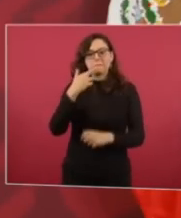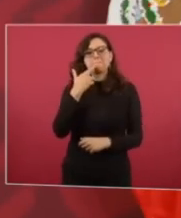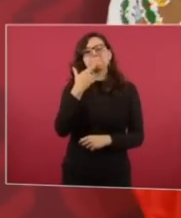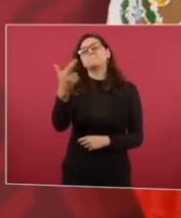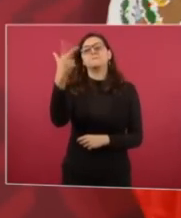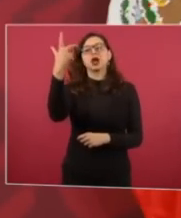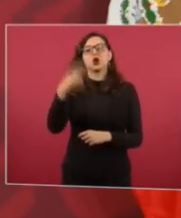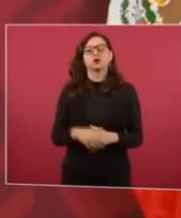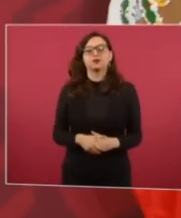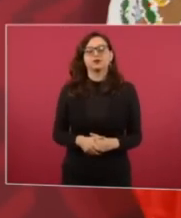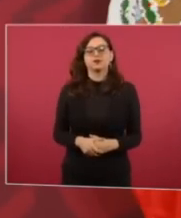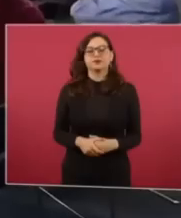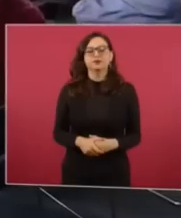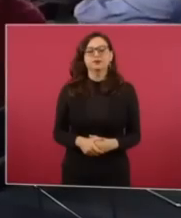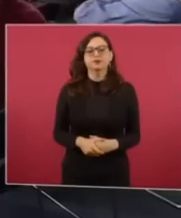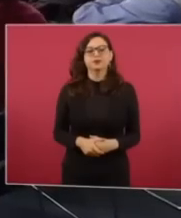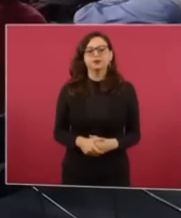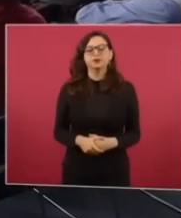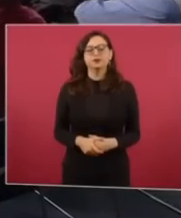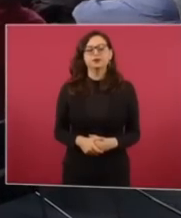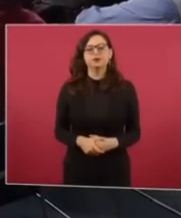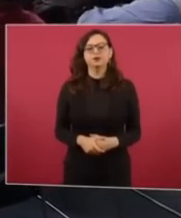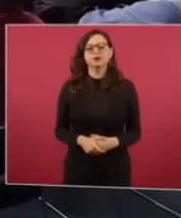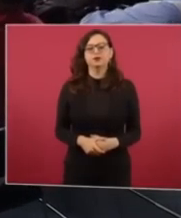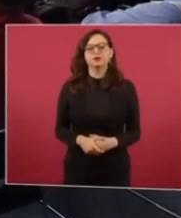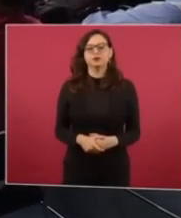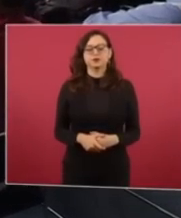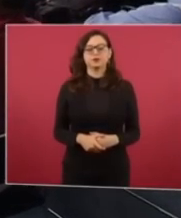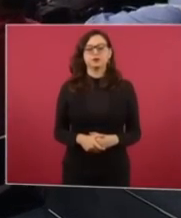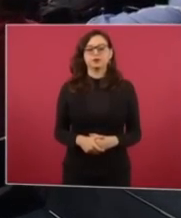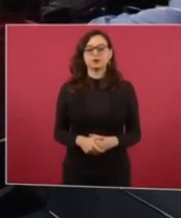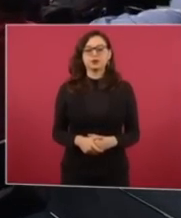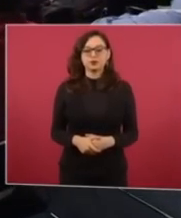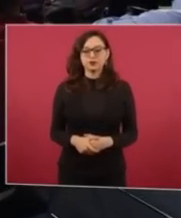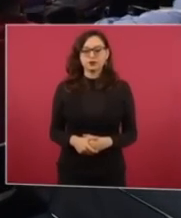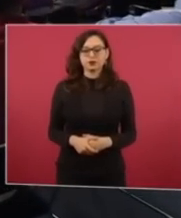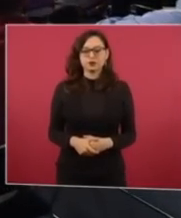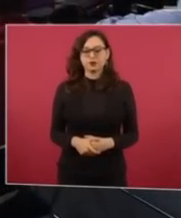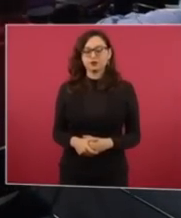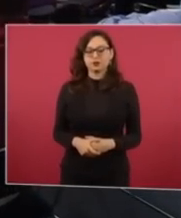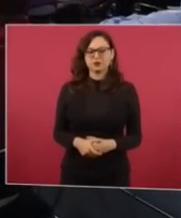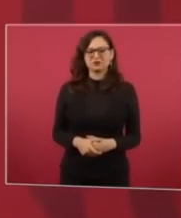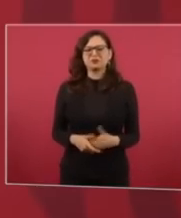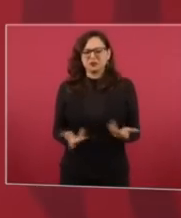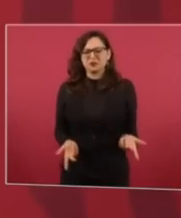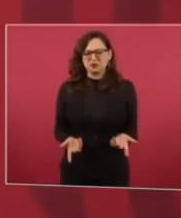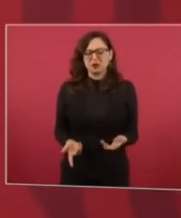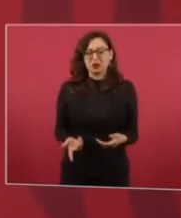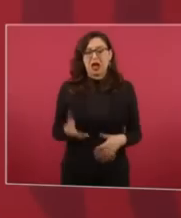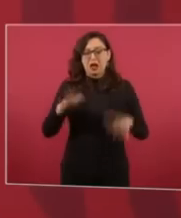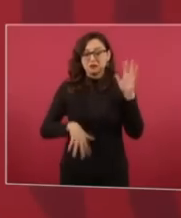atrás a veces aunque yo pudiera omitirlos